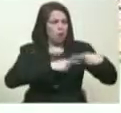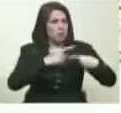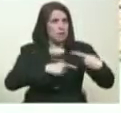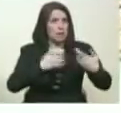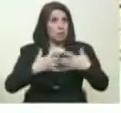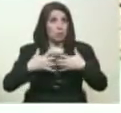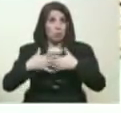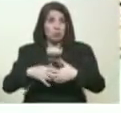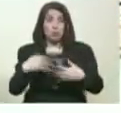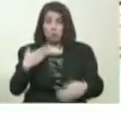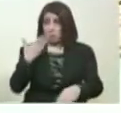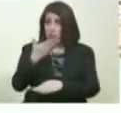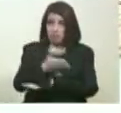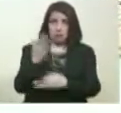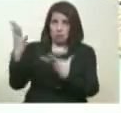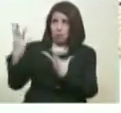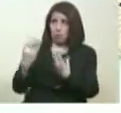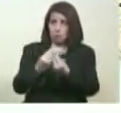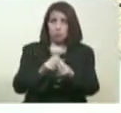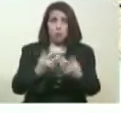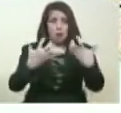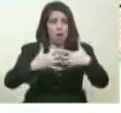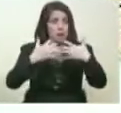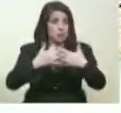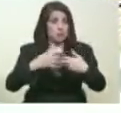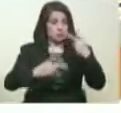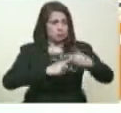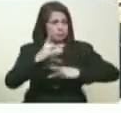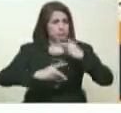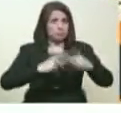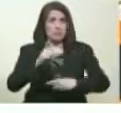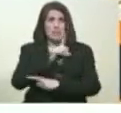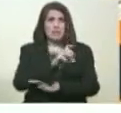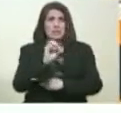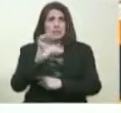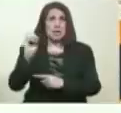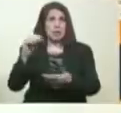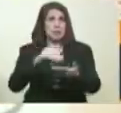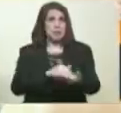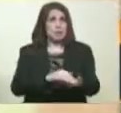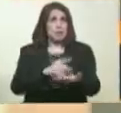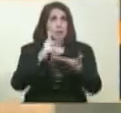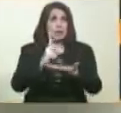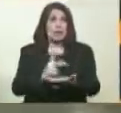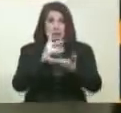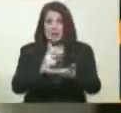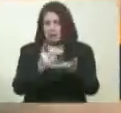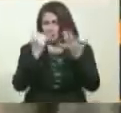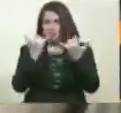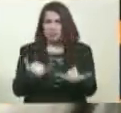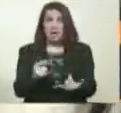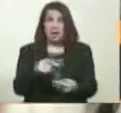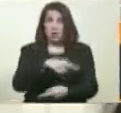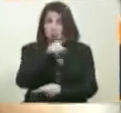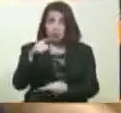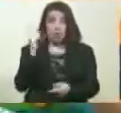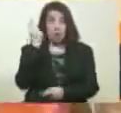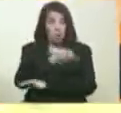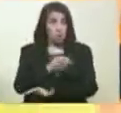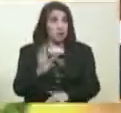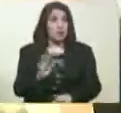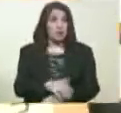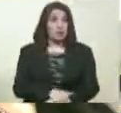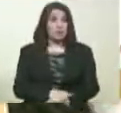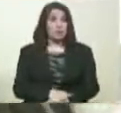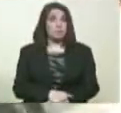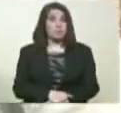hacerme la inspección en la planta y tenemos bobinas para fabricar más de 100.000 kilos de este producto de inmediato, una vez que ustedes den la orden, uh-huh. Y